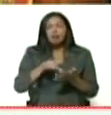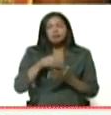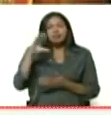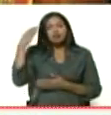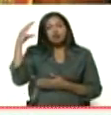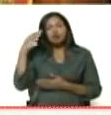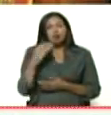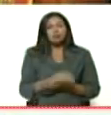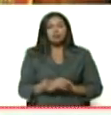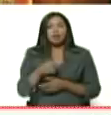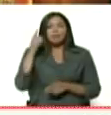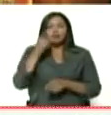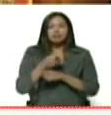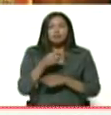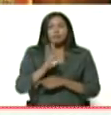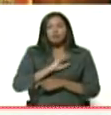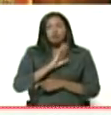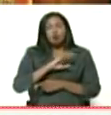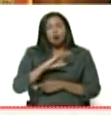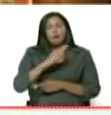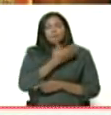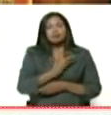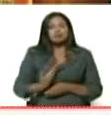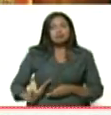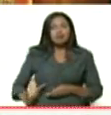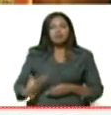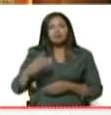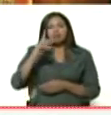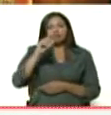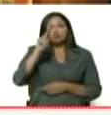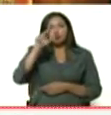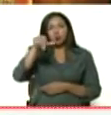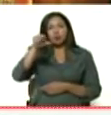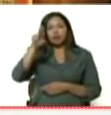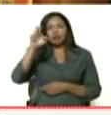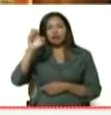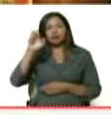las amenazas del subpresidente Iván Duque